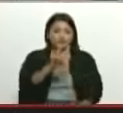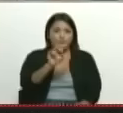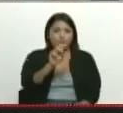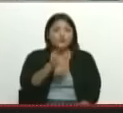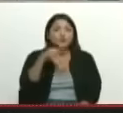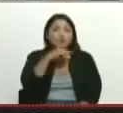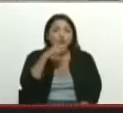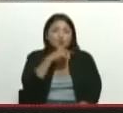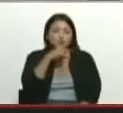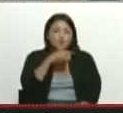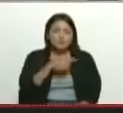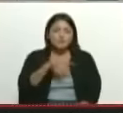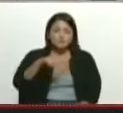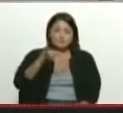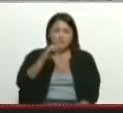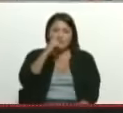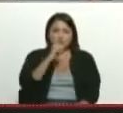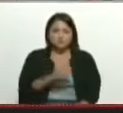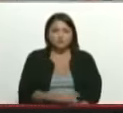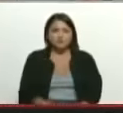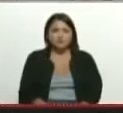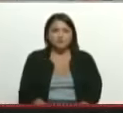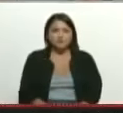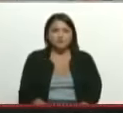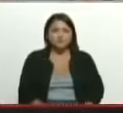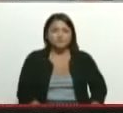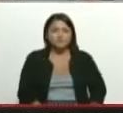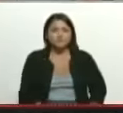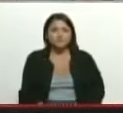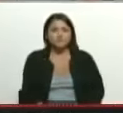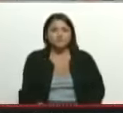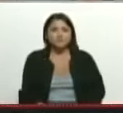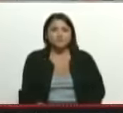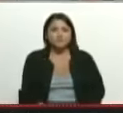de octubre del presente año.